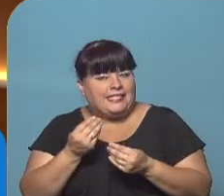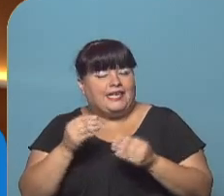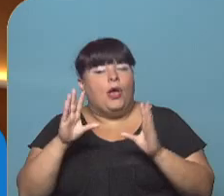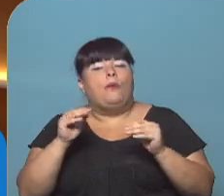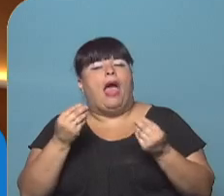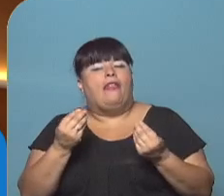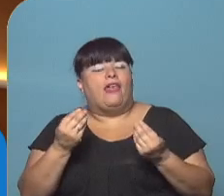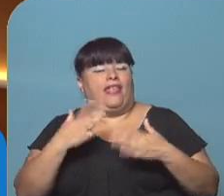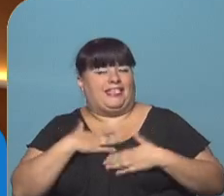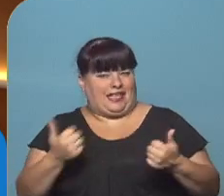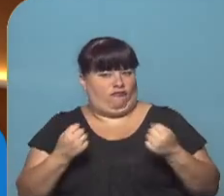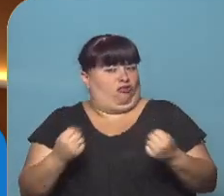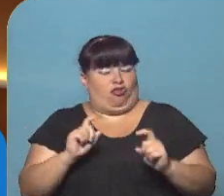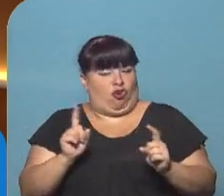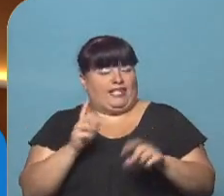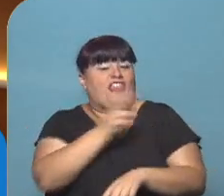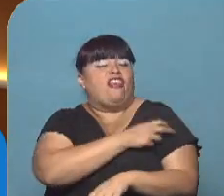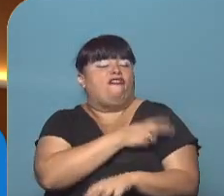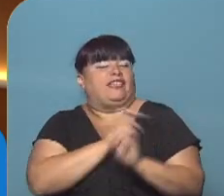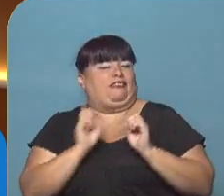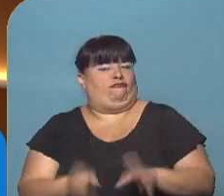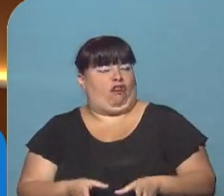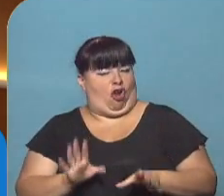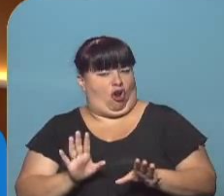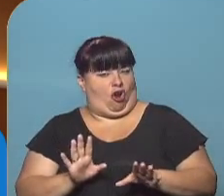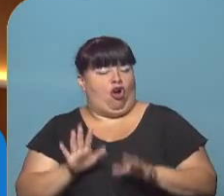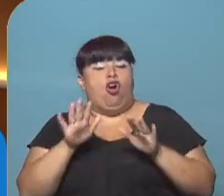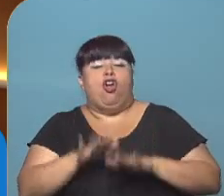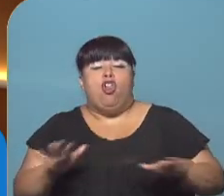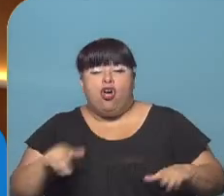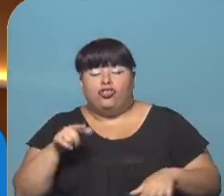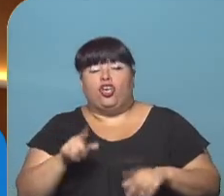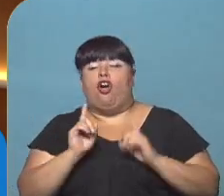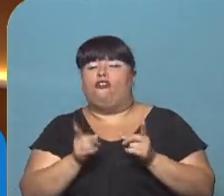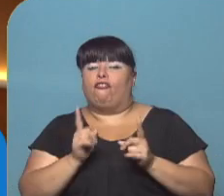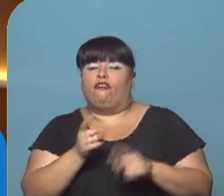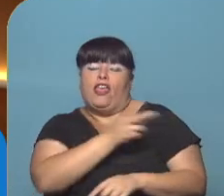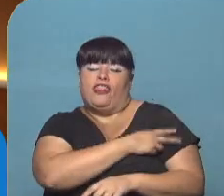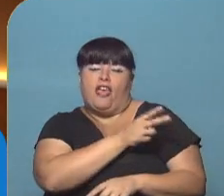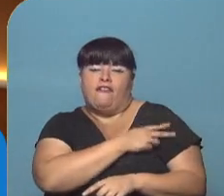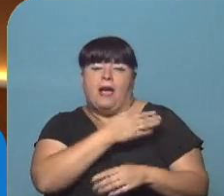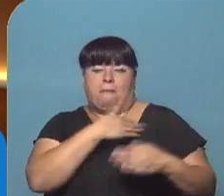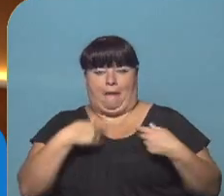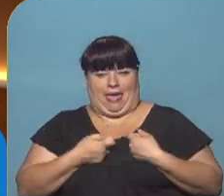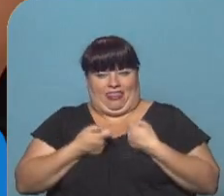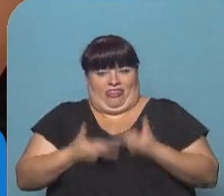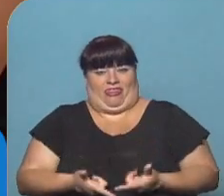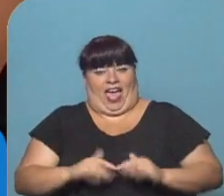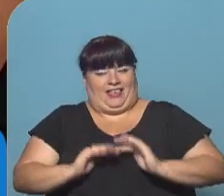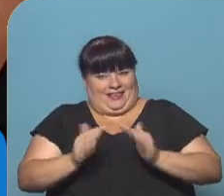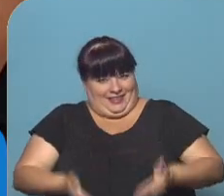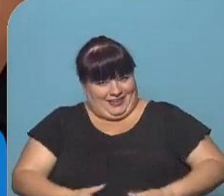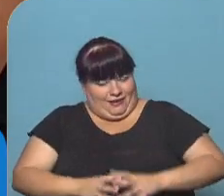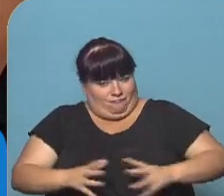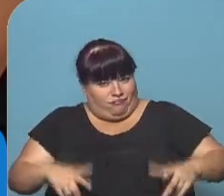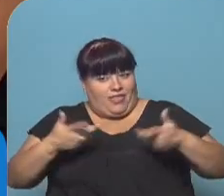inmadurez inmunológica, o sea, las defensas. Claro. El niño se mantiene con las defensas que le pasa a la mamá a través de la placenta